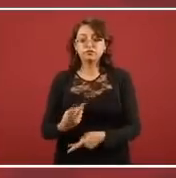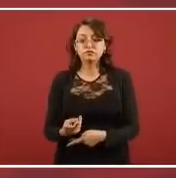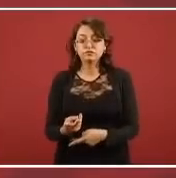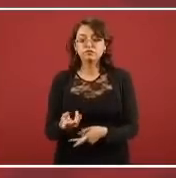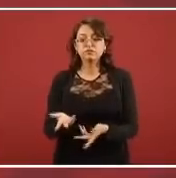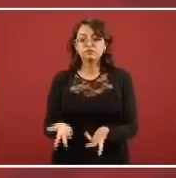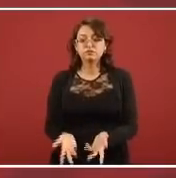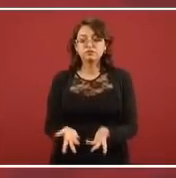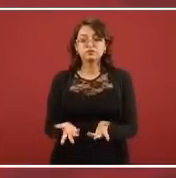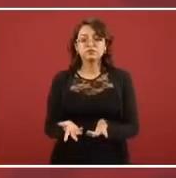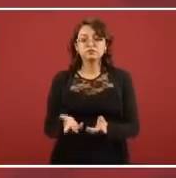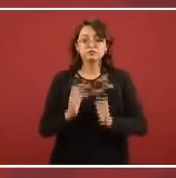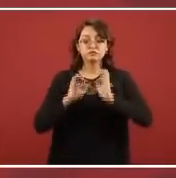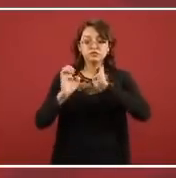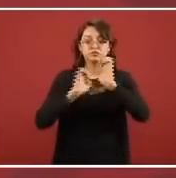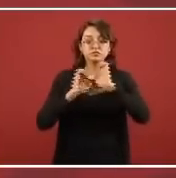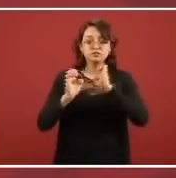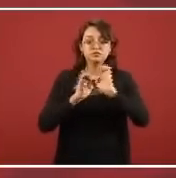el primer bloque